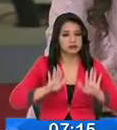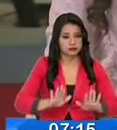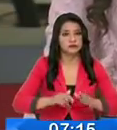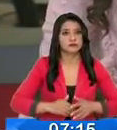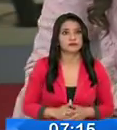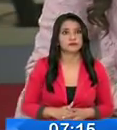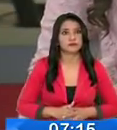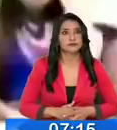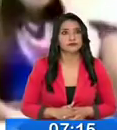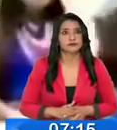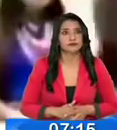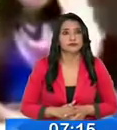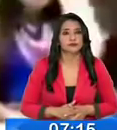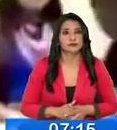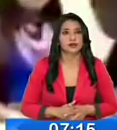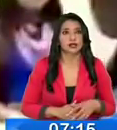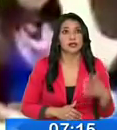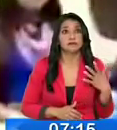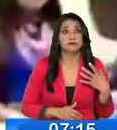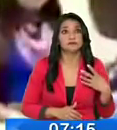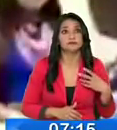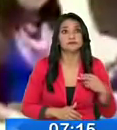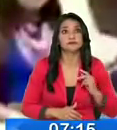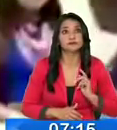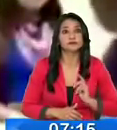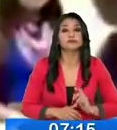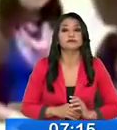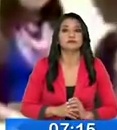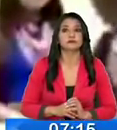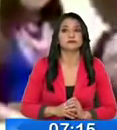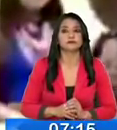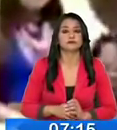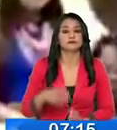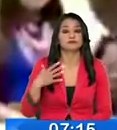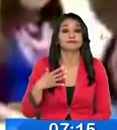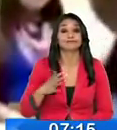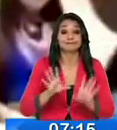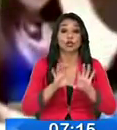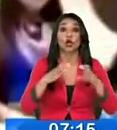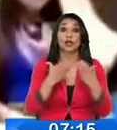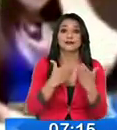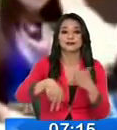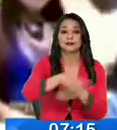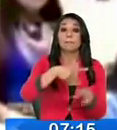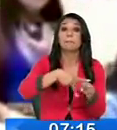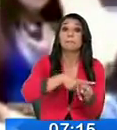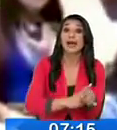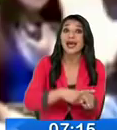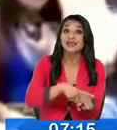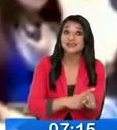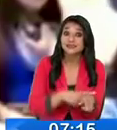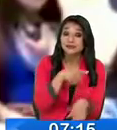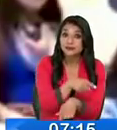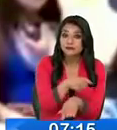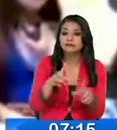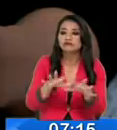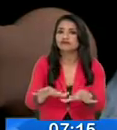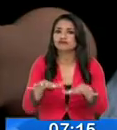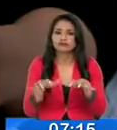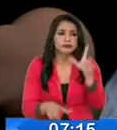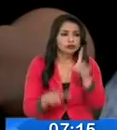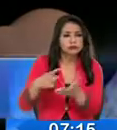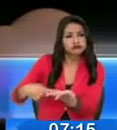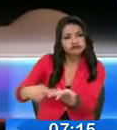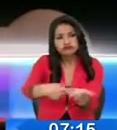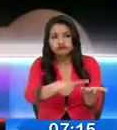aseveraciones. Y por eso. Lo dijo a su manera en un coliseo de Macas, provincia de Morona, Santiago, donde se reunió con sus bases. Aquí